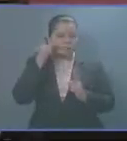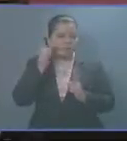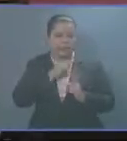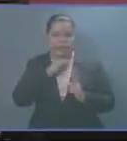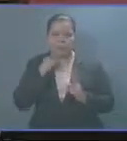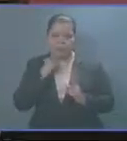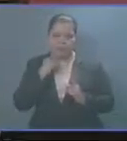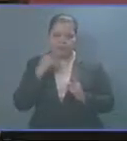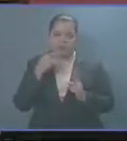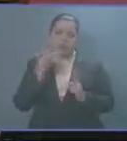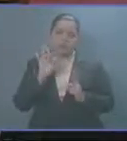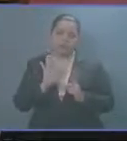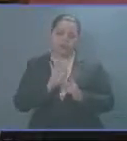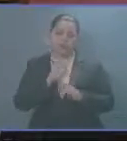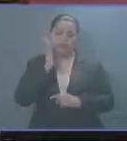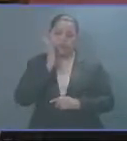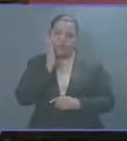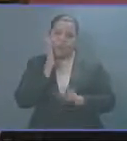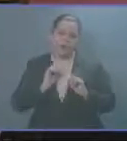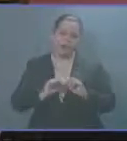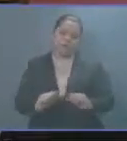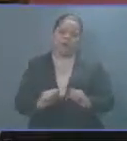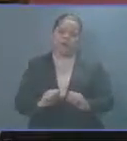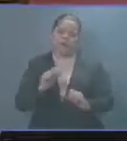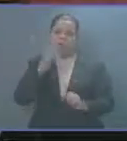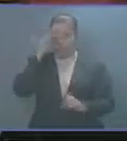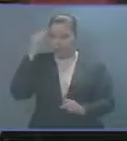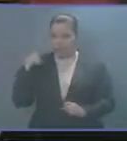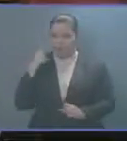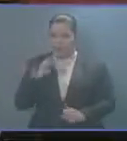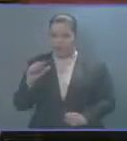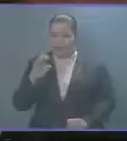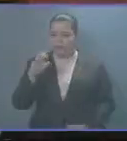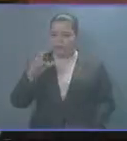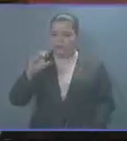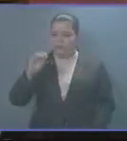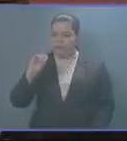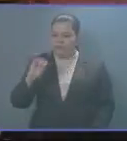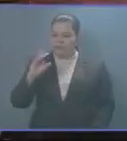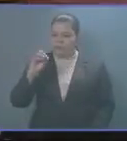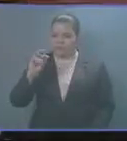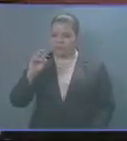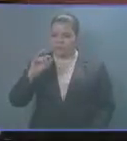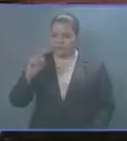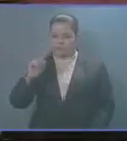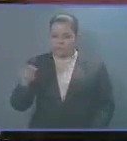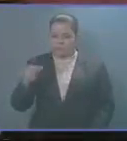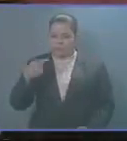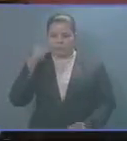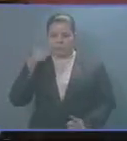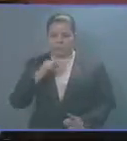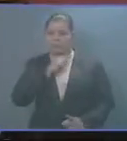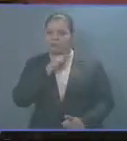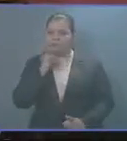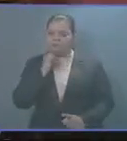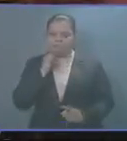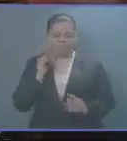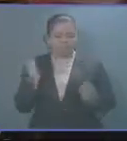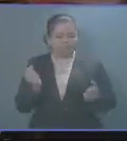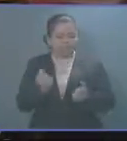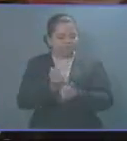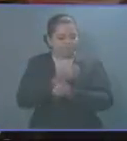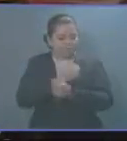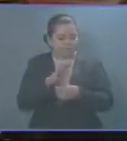Ortiz. La señora se llama Elsie del Carmen Ortiz. Es un párroco muy querido y apreciado por toda